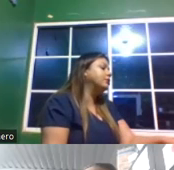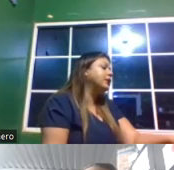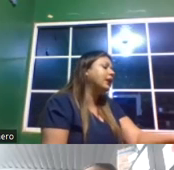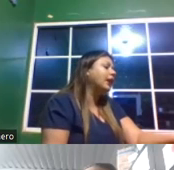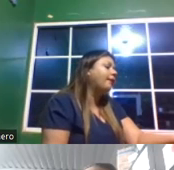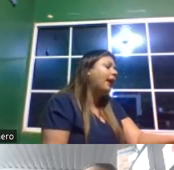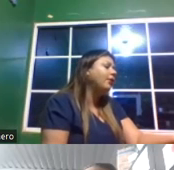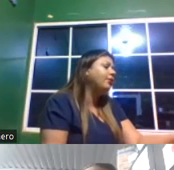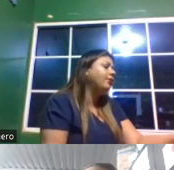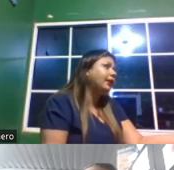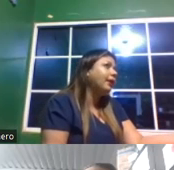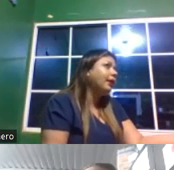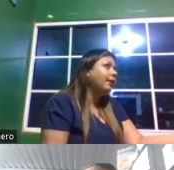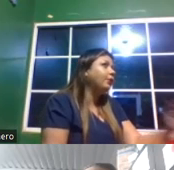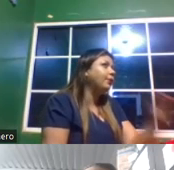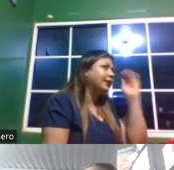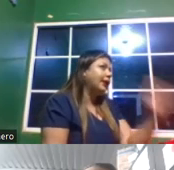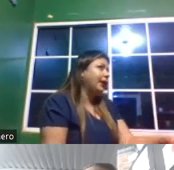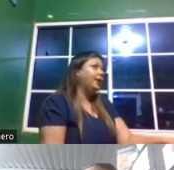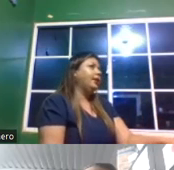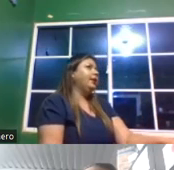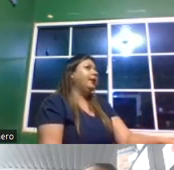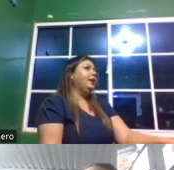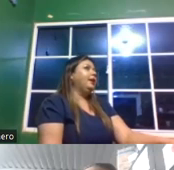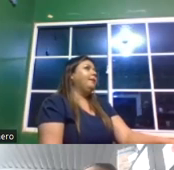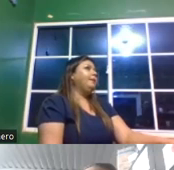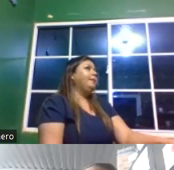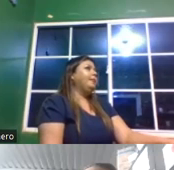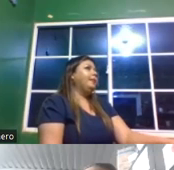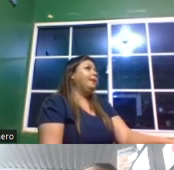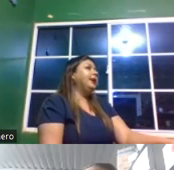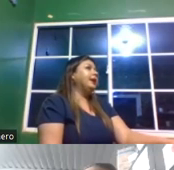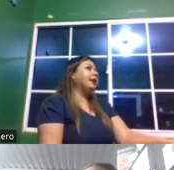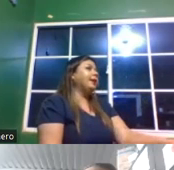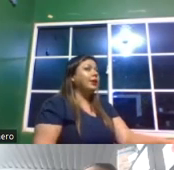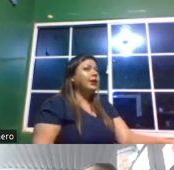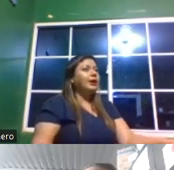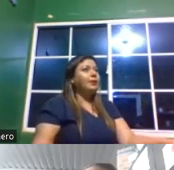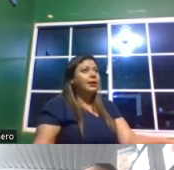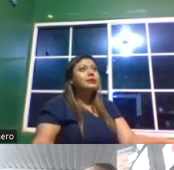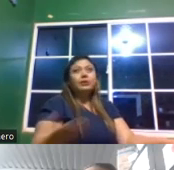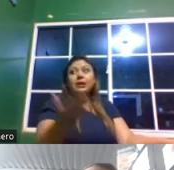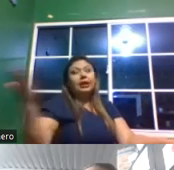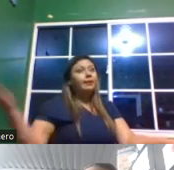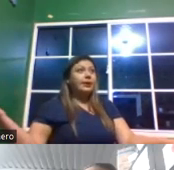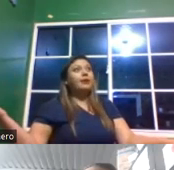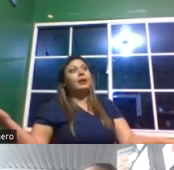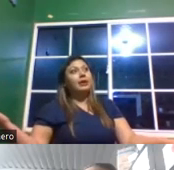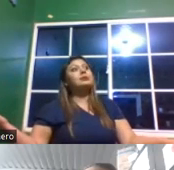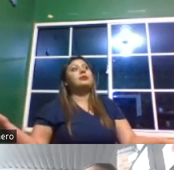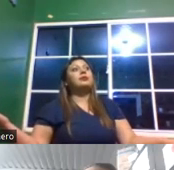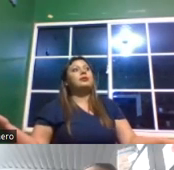sí. Hay que medir, sí. Hay que desarrollar, sí.